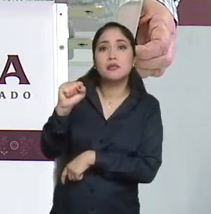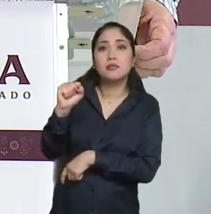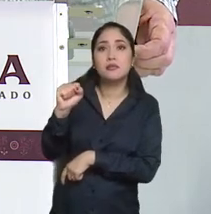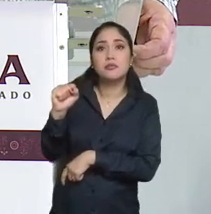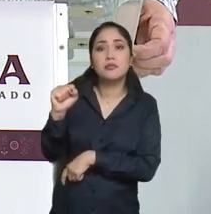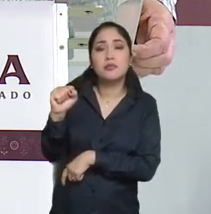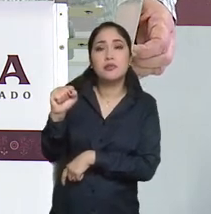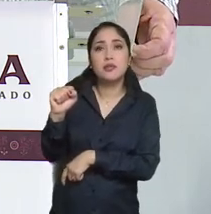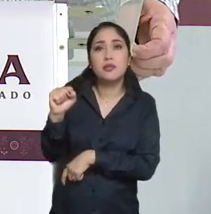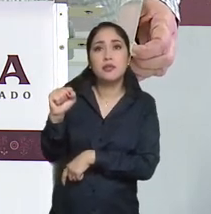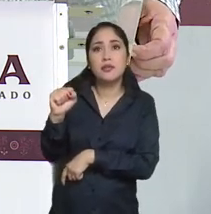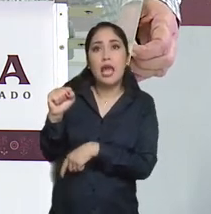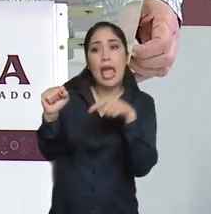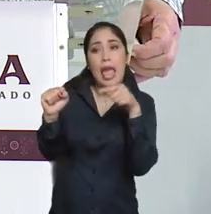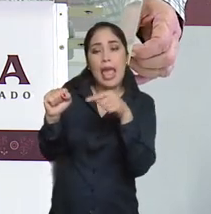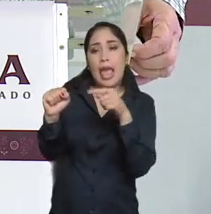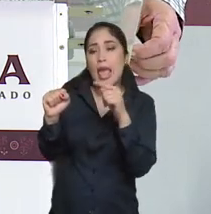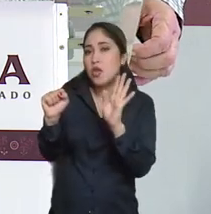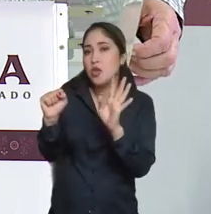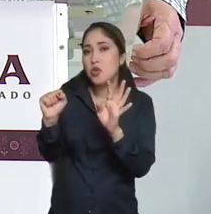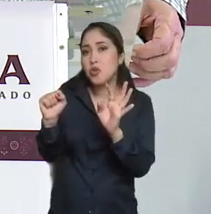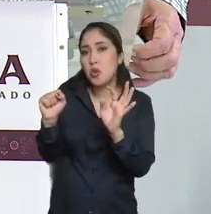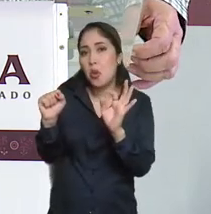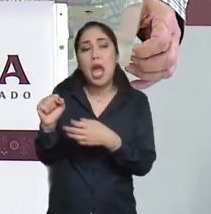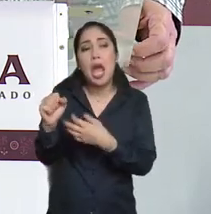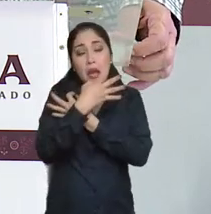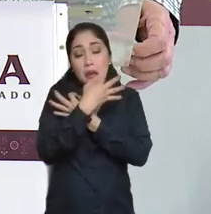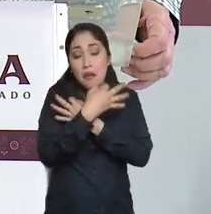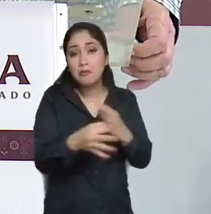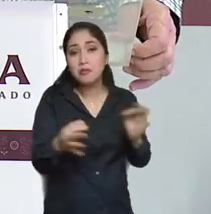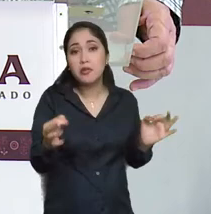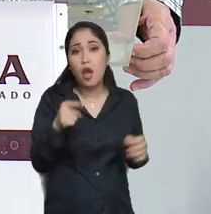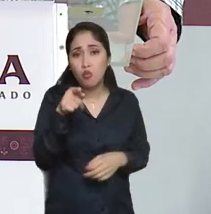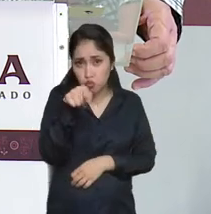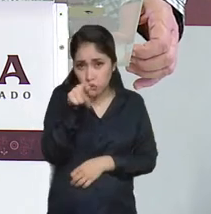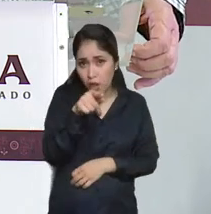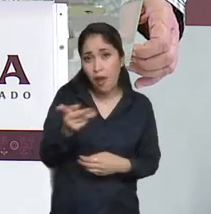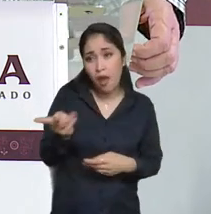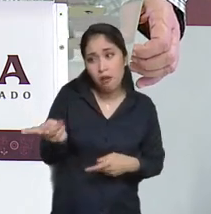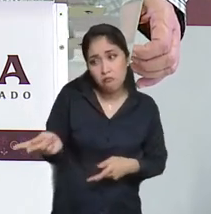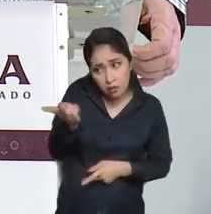Ellos les pueden dar mayores información, Heidi, la auditora.